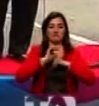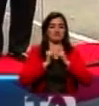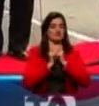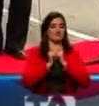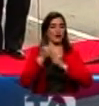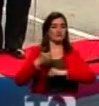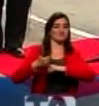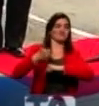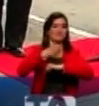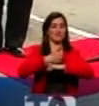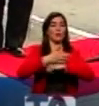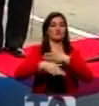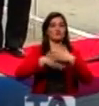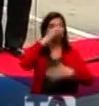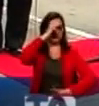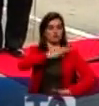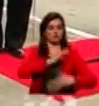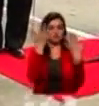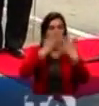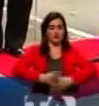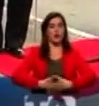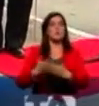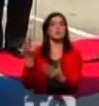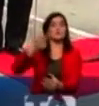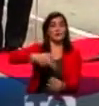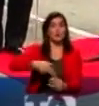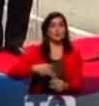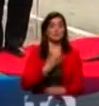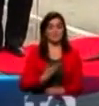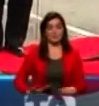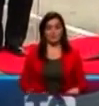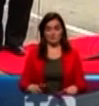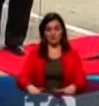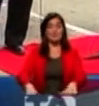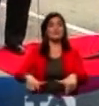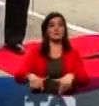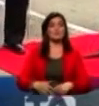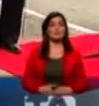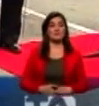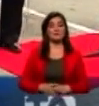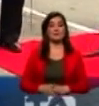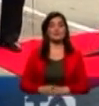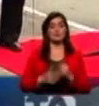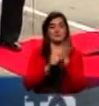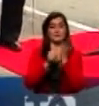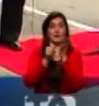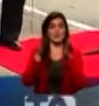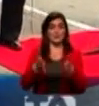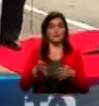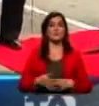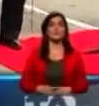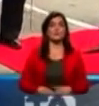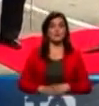subtenientes, esta ceremonia militar se selló con la participación del presidente Lenín Moreno y un buen número de ministros de